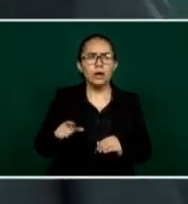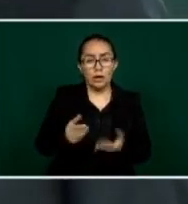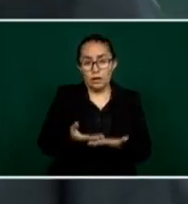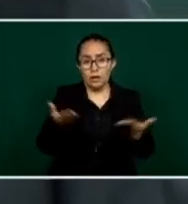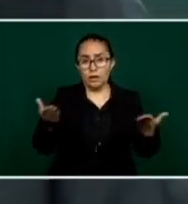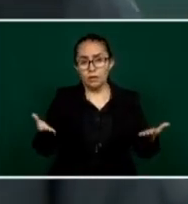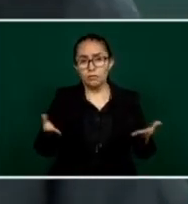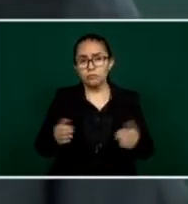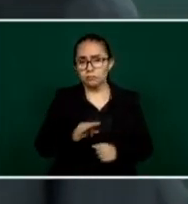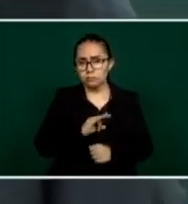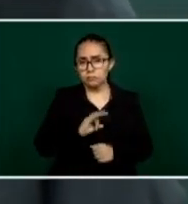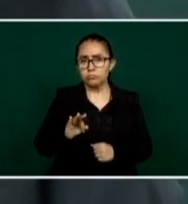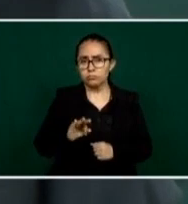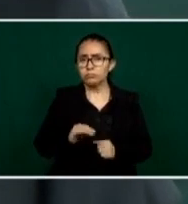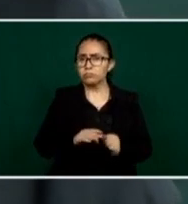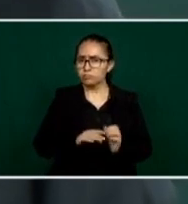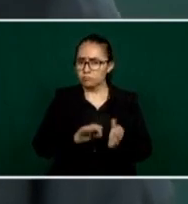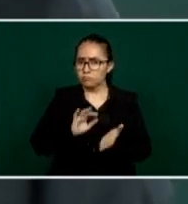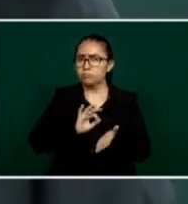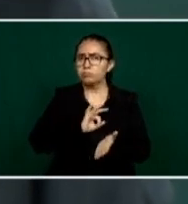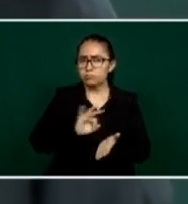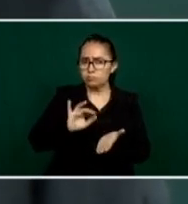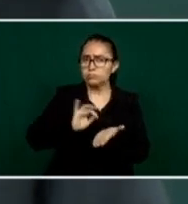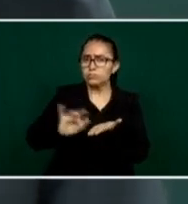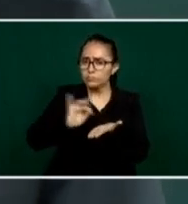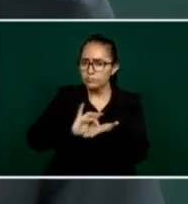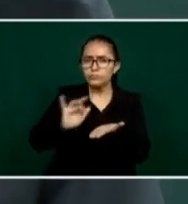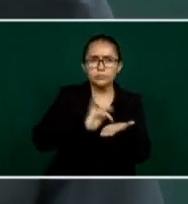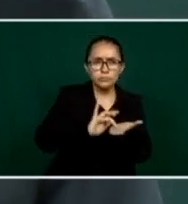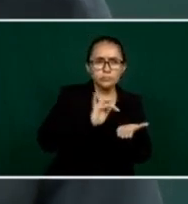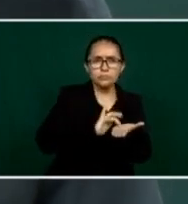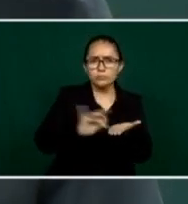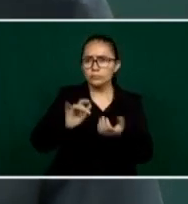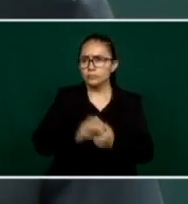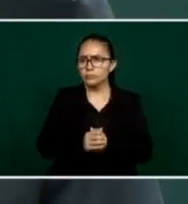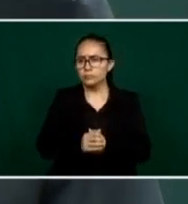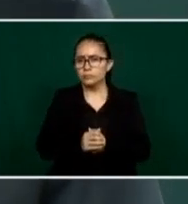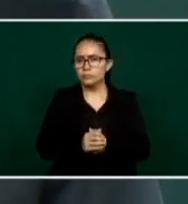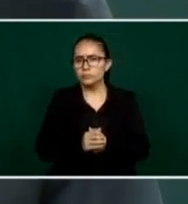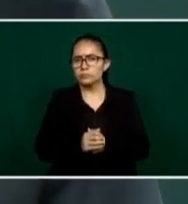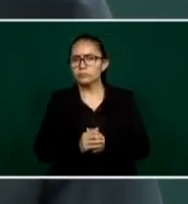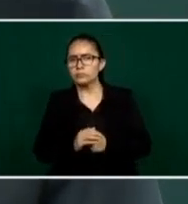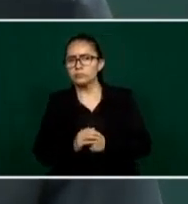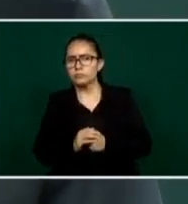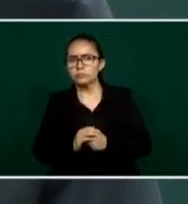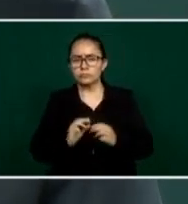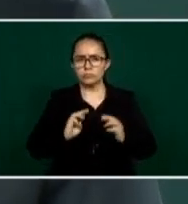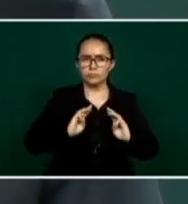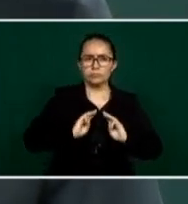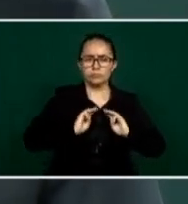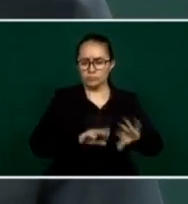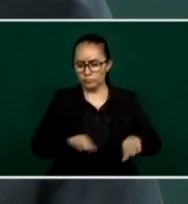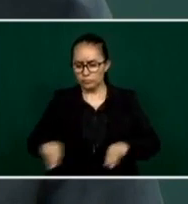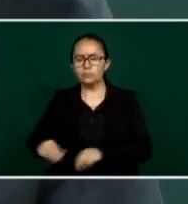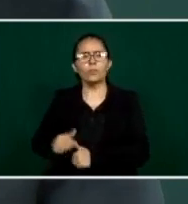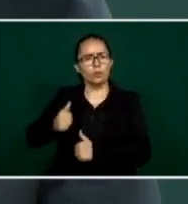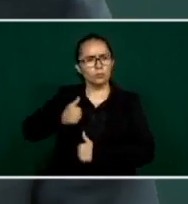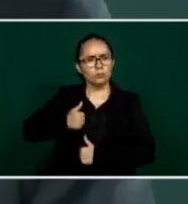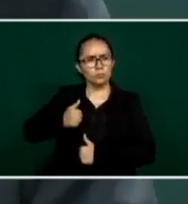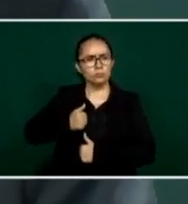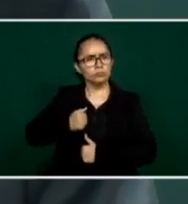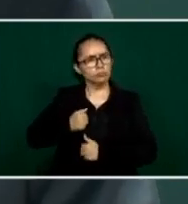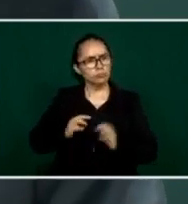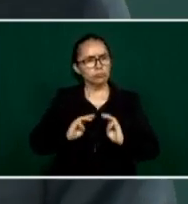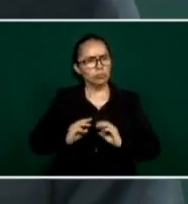ahora ya se cuenta con el apoyo de marinos, de soldados, y